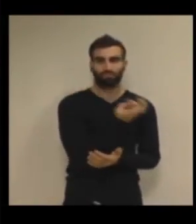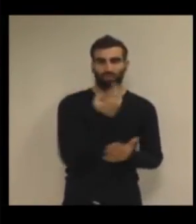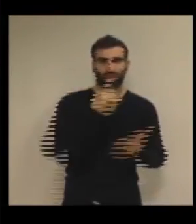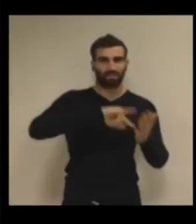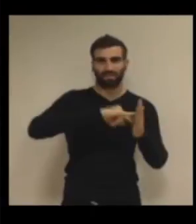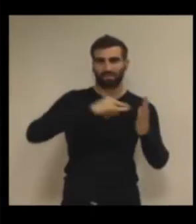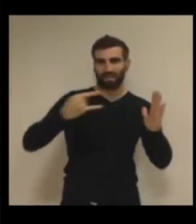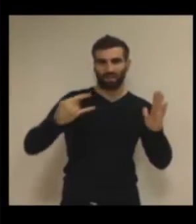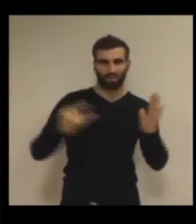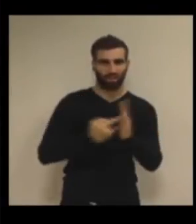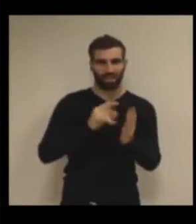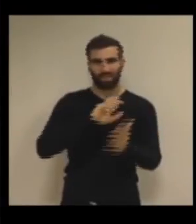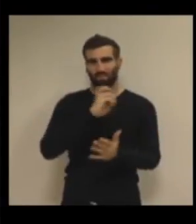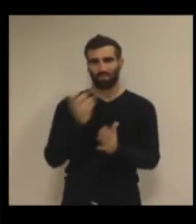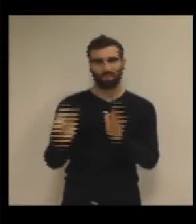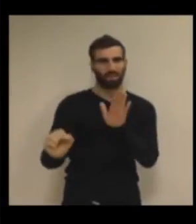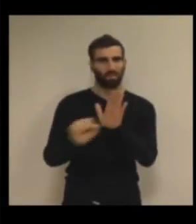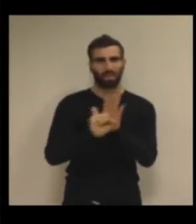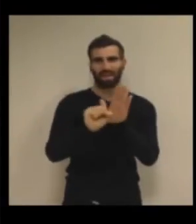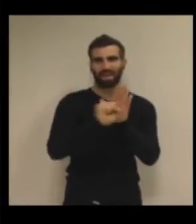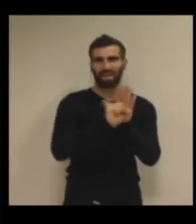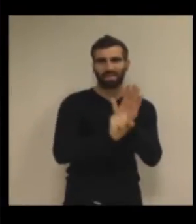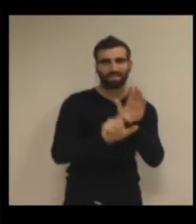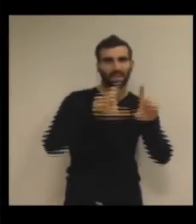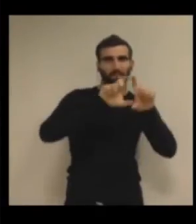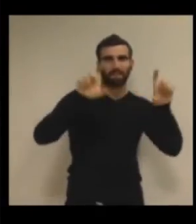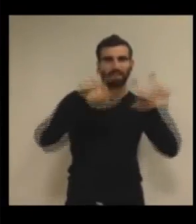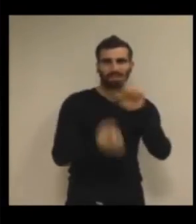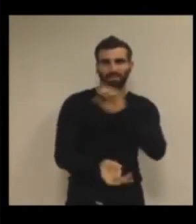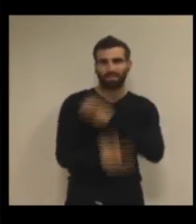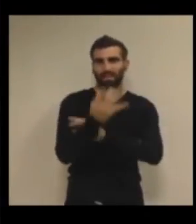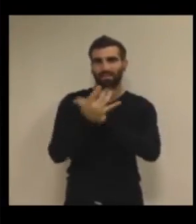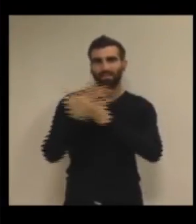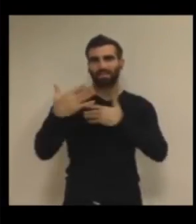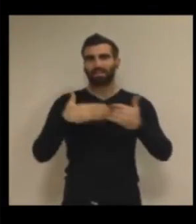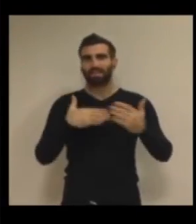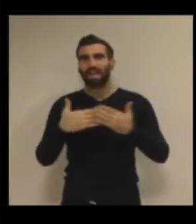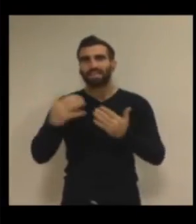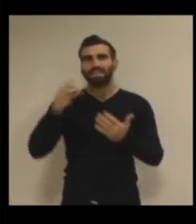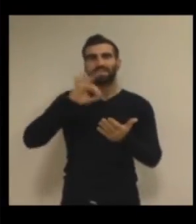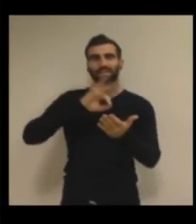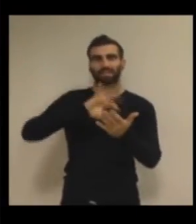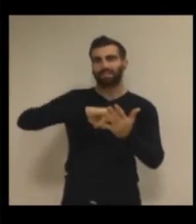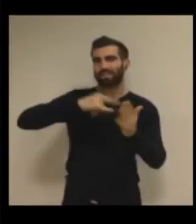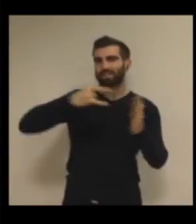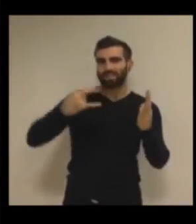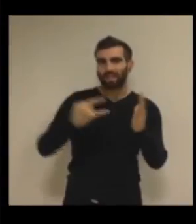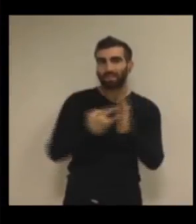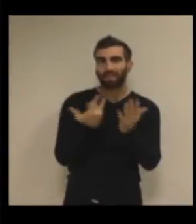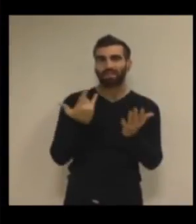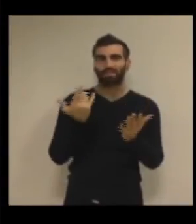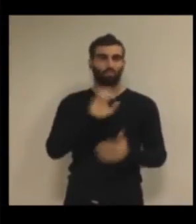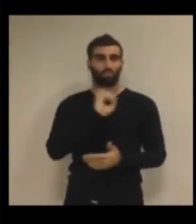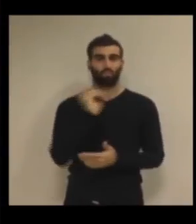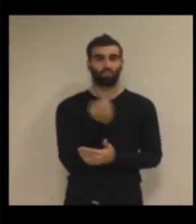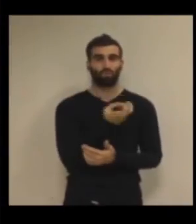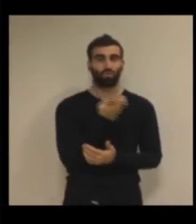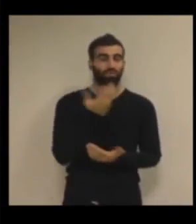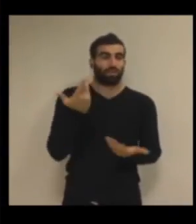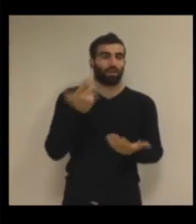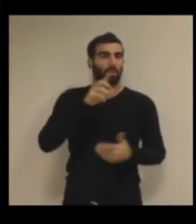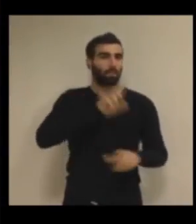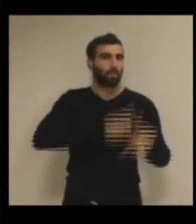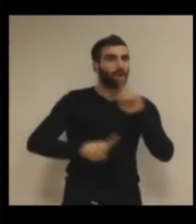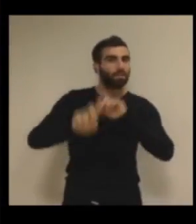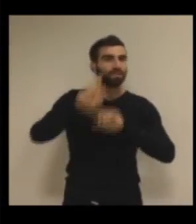tecnología, de fabricantes, de sistemas que dificulta mucho,